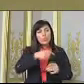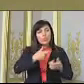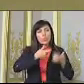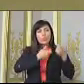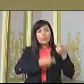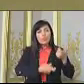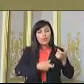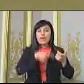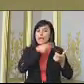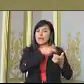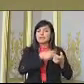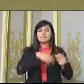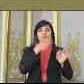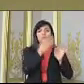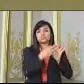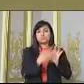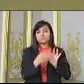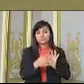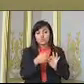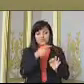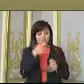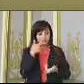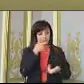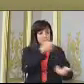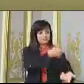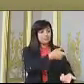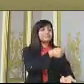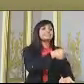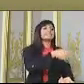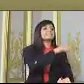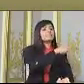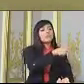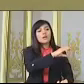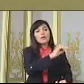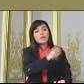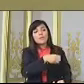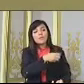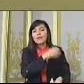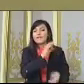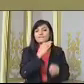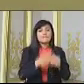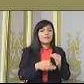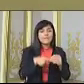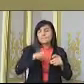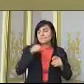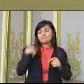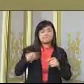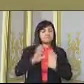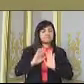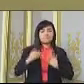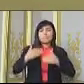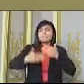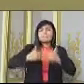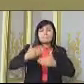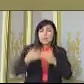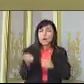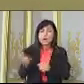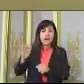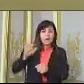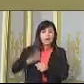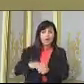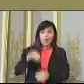cubriendo esas obligaciones ante Banobras, pero simplemente como trámite administrativo. Y al día de hoy